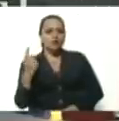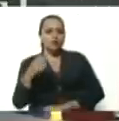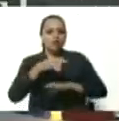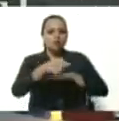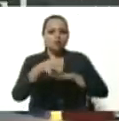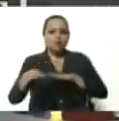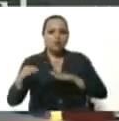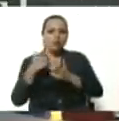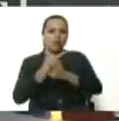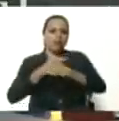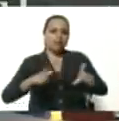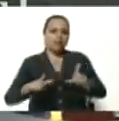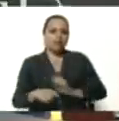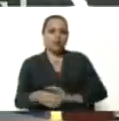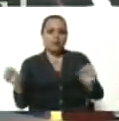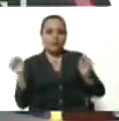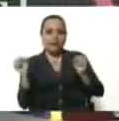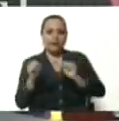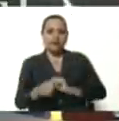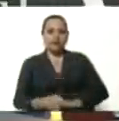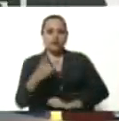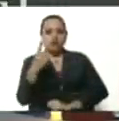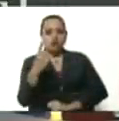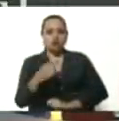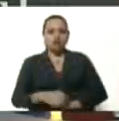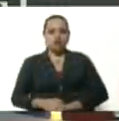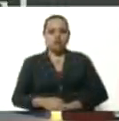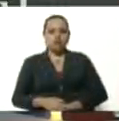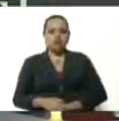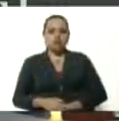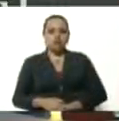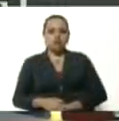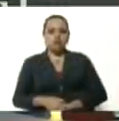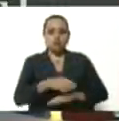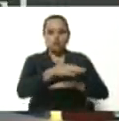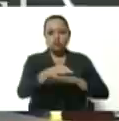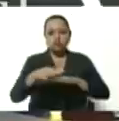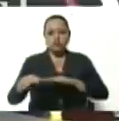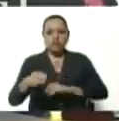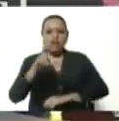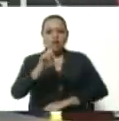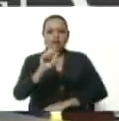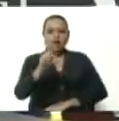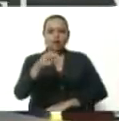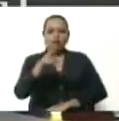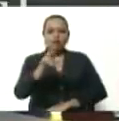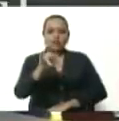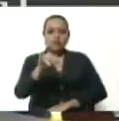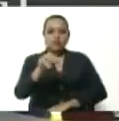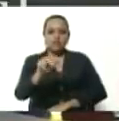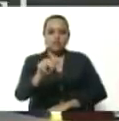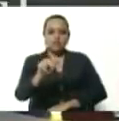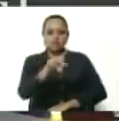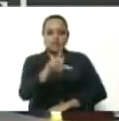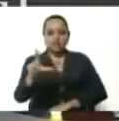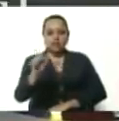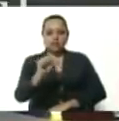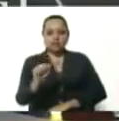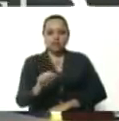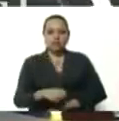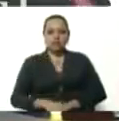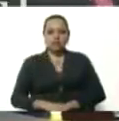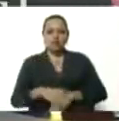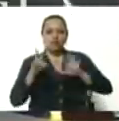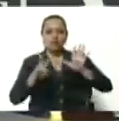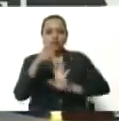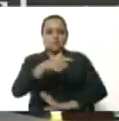municipio Libertador en Mérida y 1 caso de Lagunillas. Son los 7 casos del estado